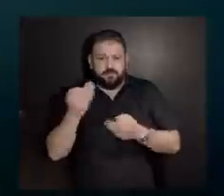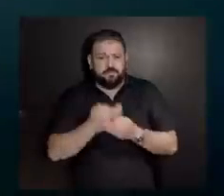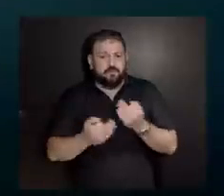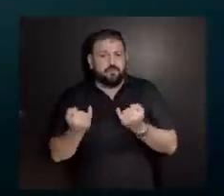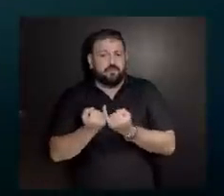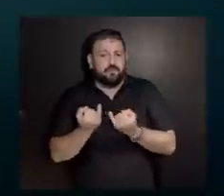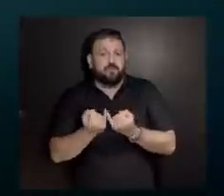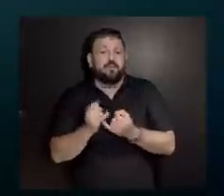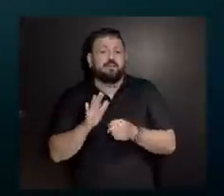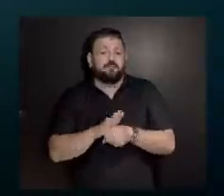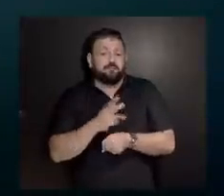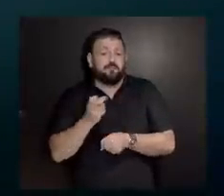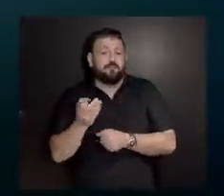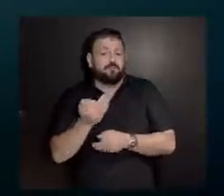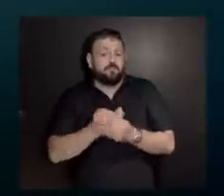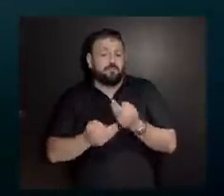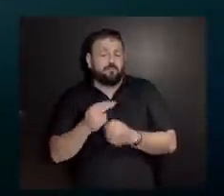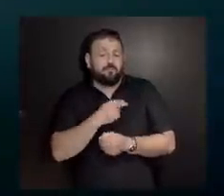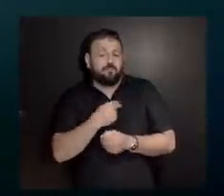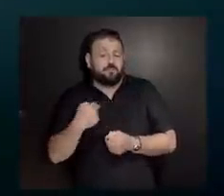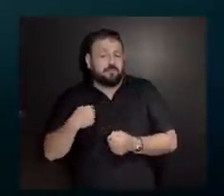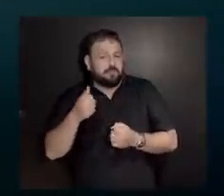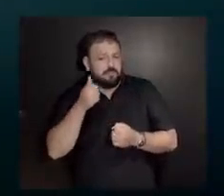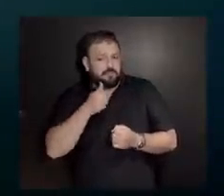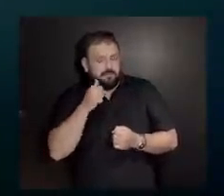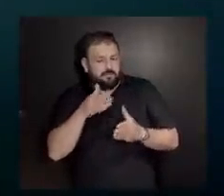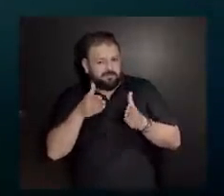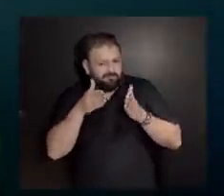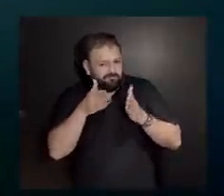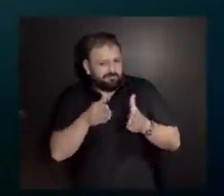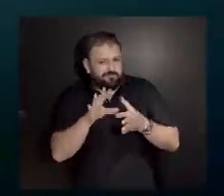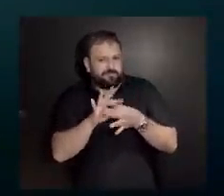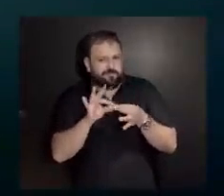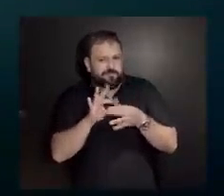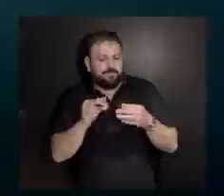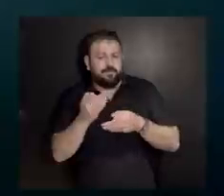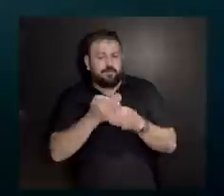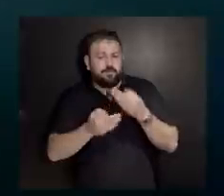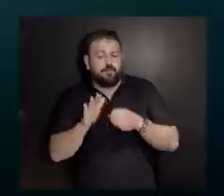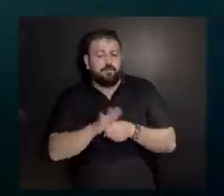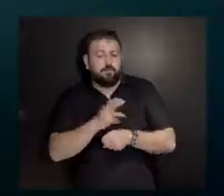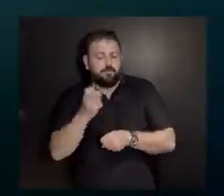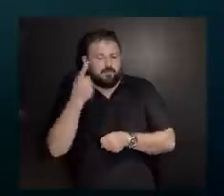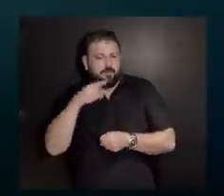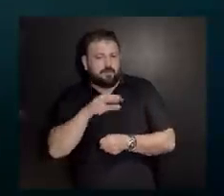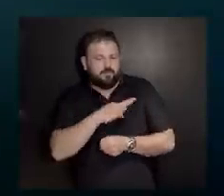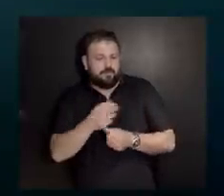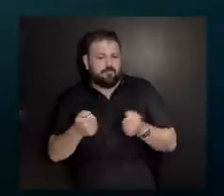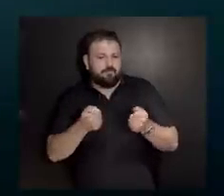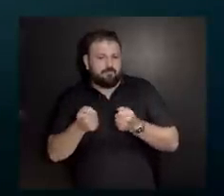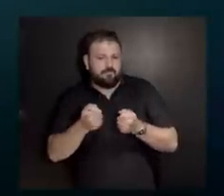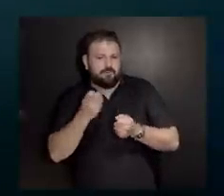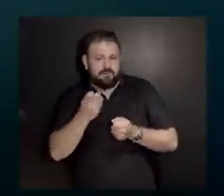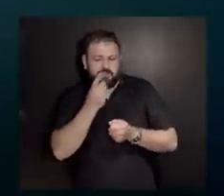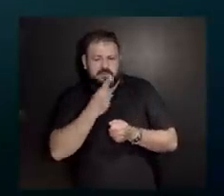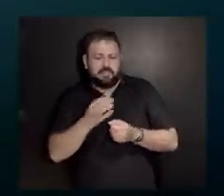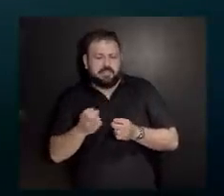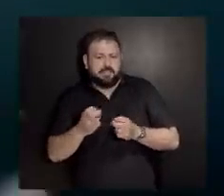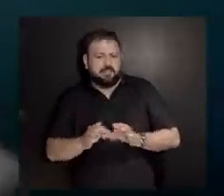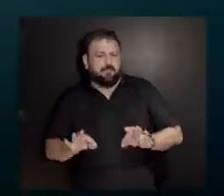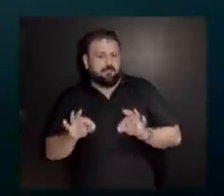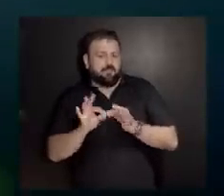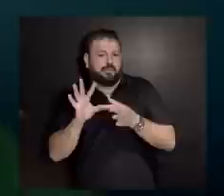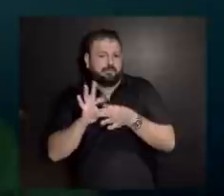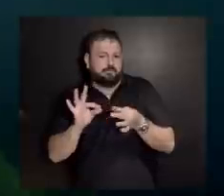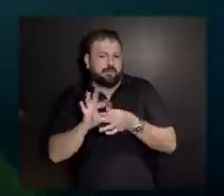infantil. Entonces, pues estamos ahora sí que con un padecimiento que tiene muchas consecuencias, y para Fer y para mí era bien importante pues